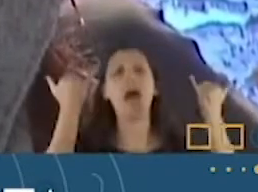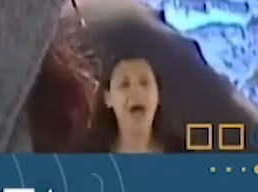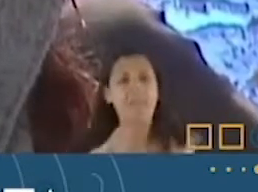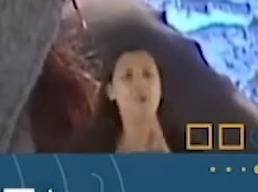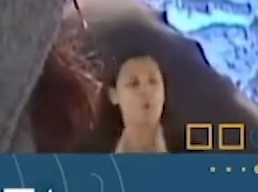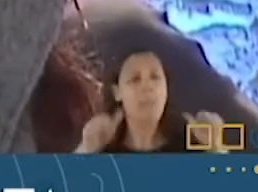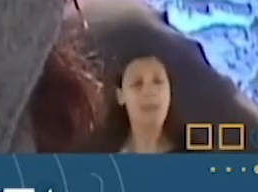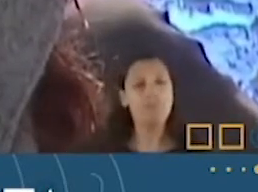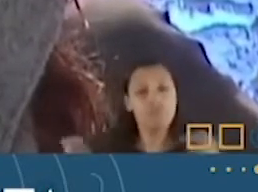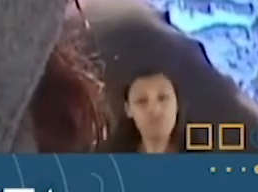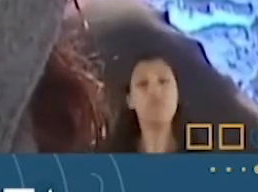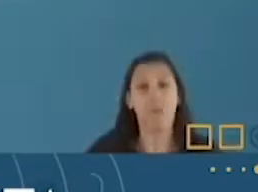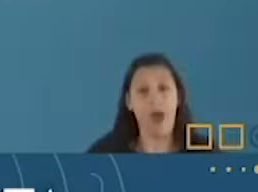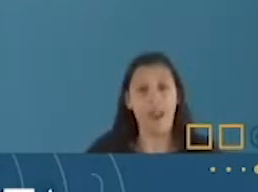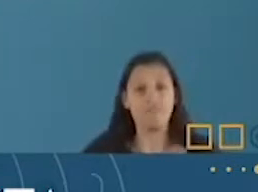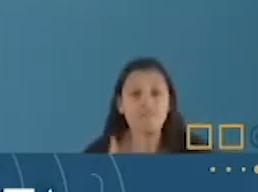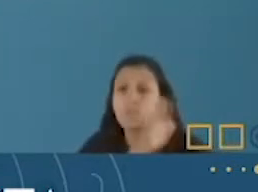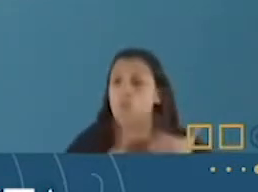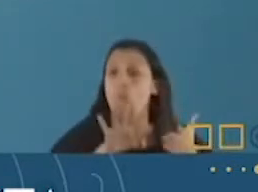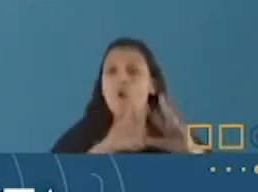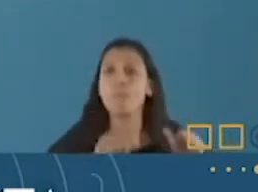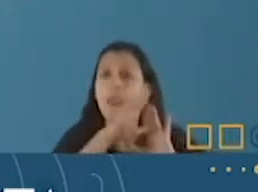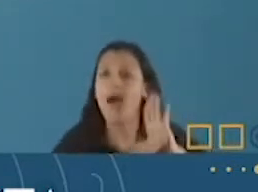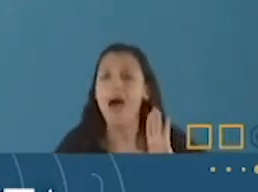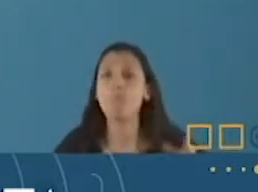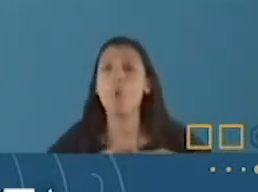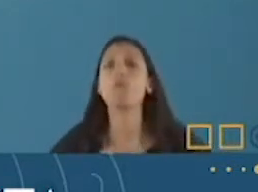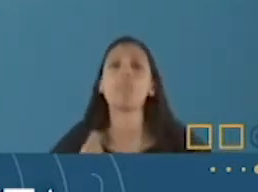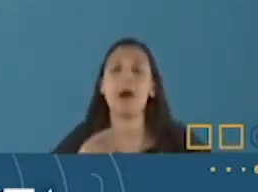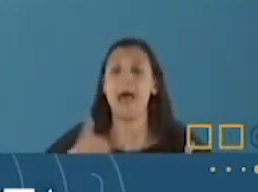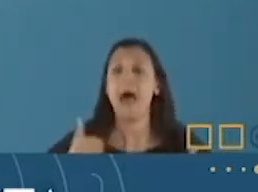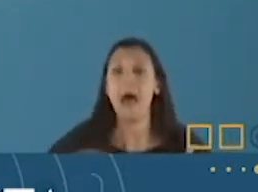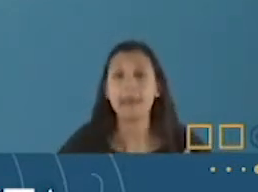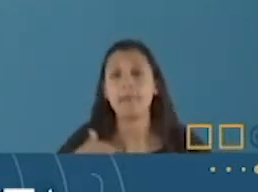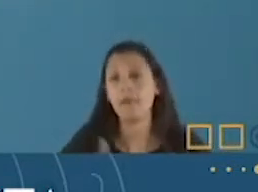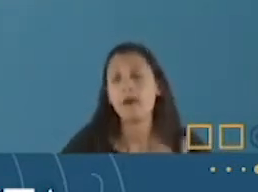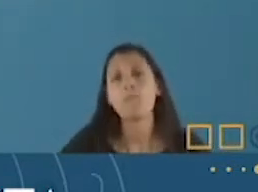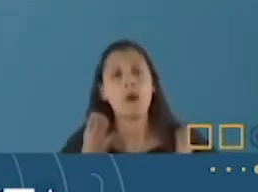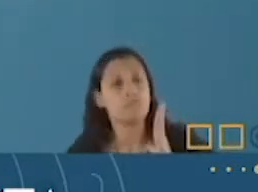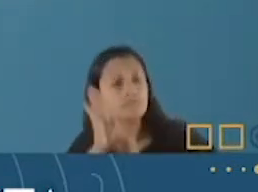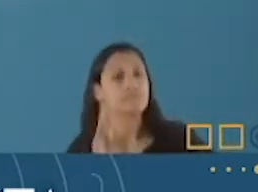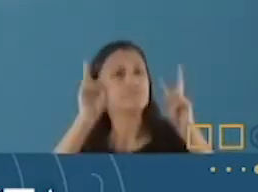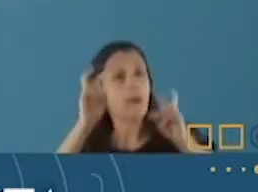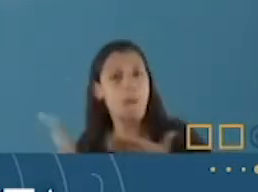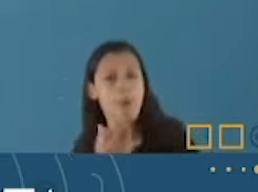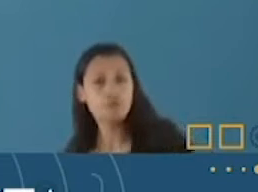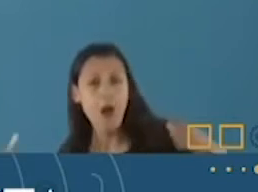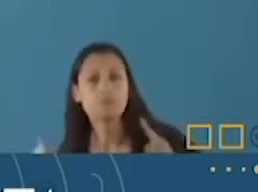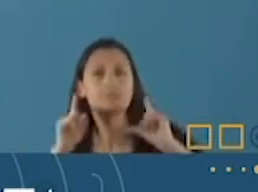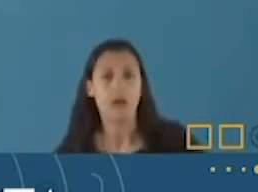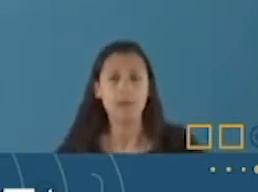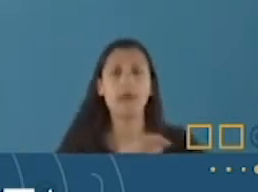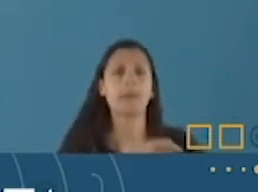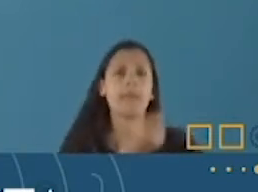que el déficit quede en el 2,5, porque obviamente este precio de la energía, y más allá de la actualización que hubo